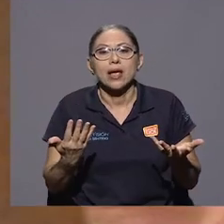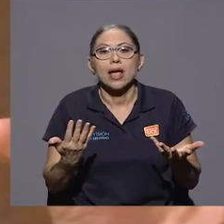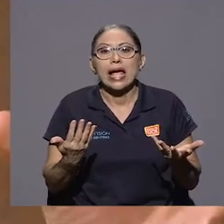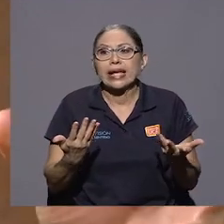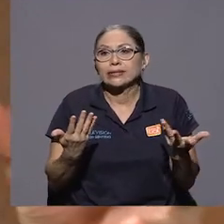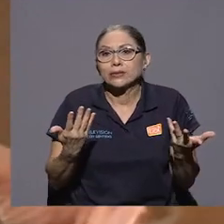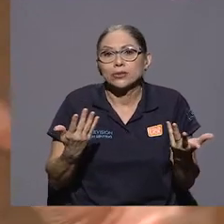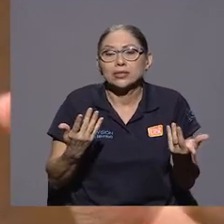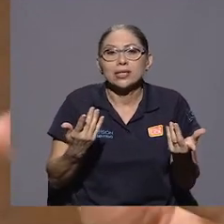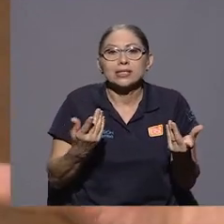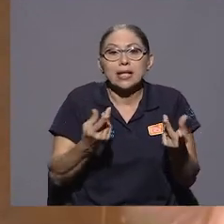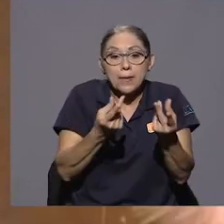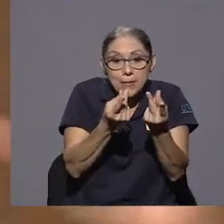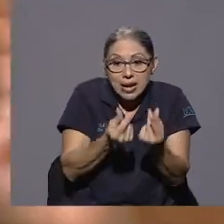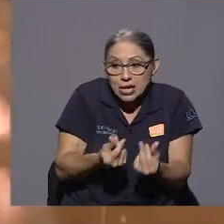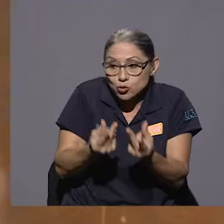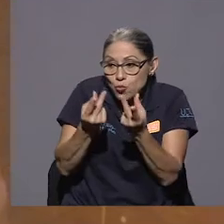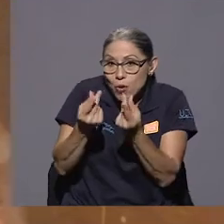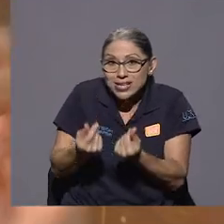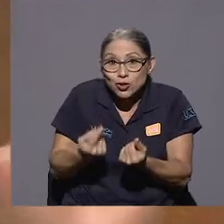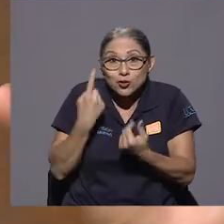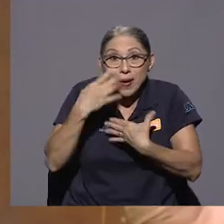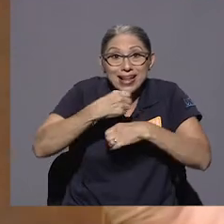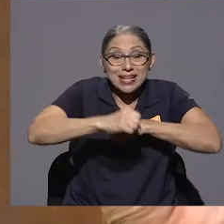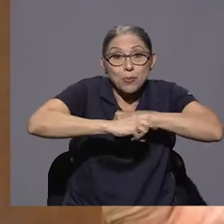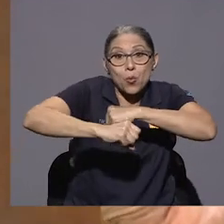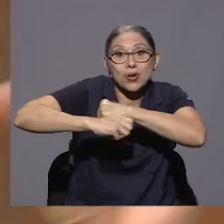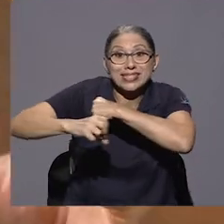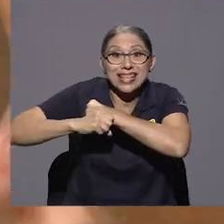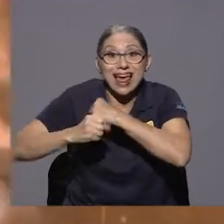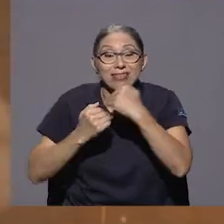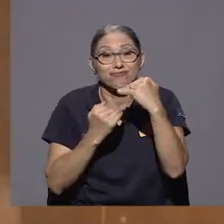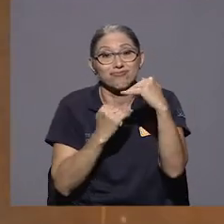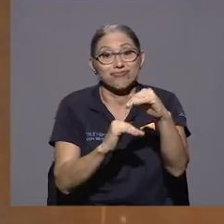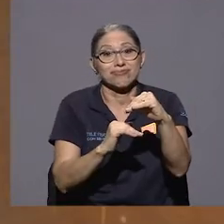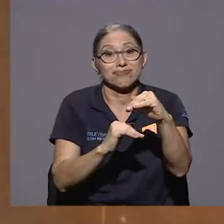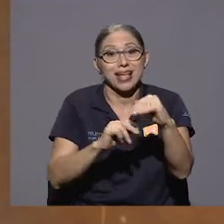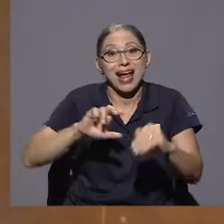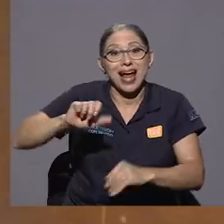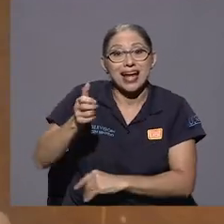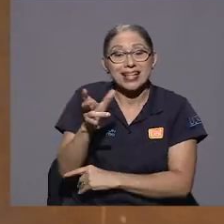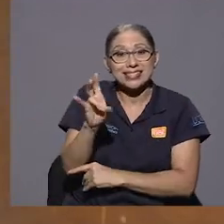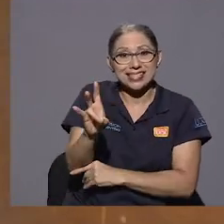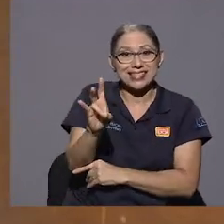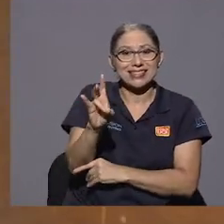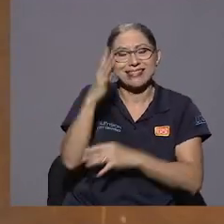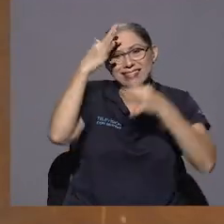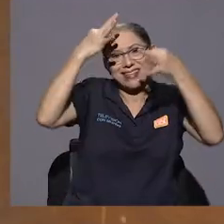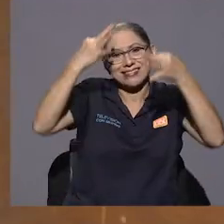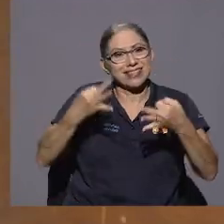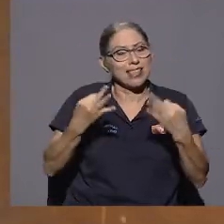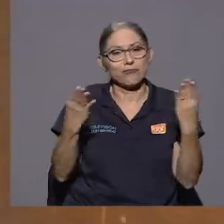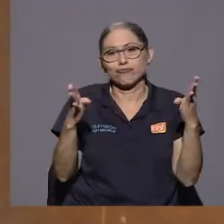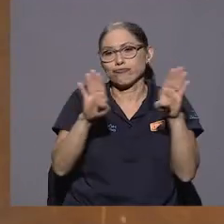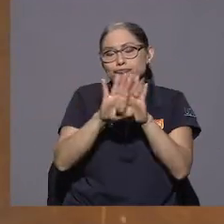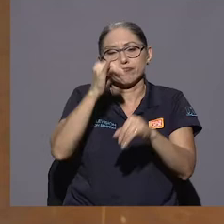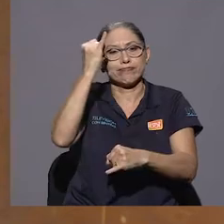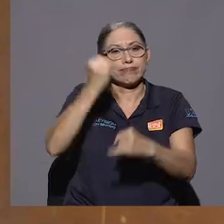los presupuestos para la publicidad se contraen y el canal decide cerrar En Vivo a las 5.